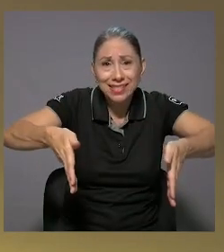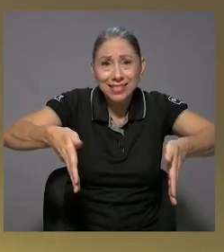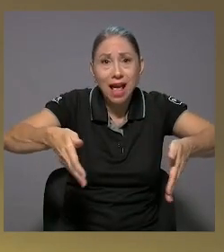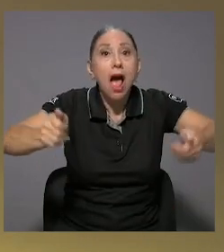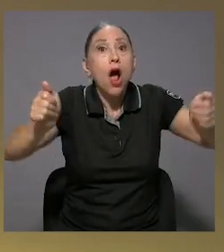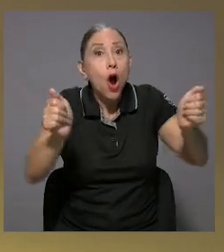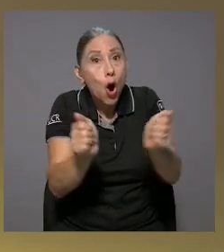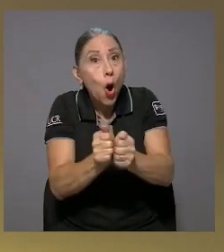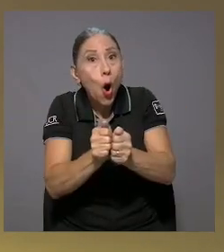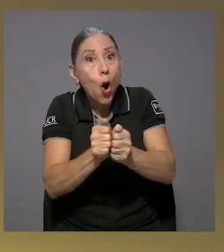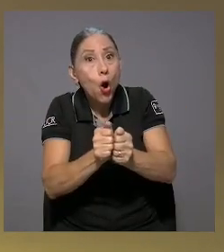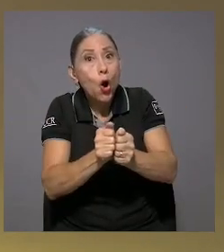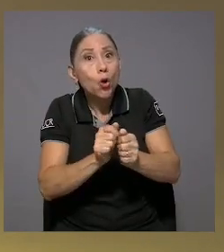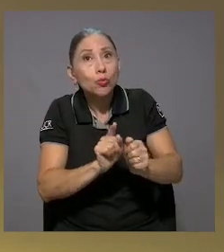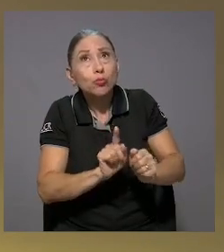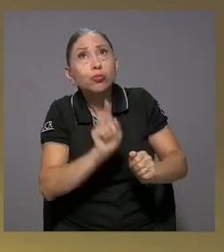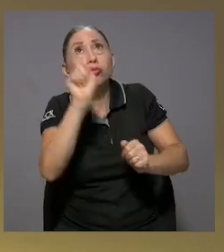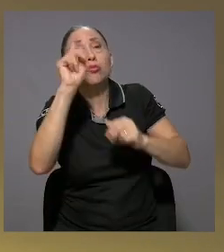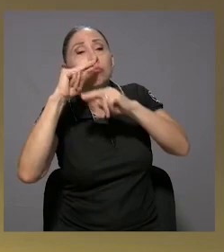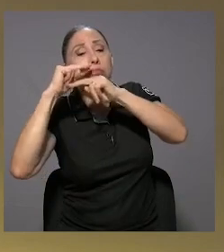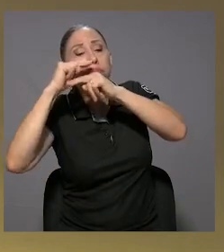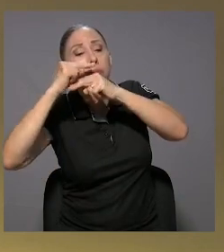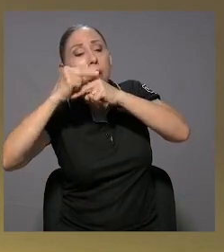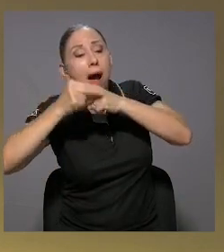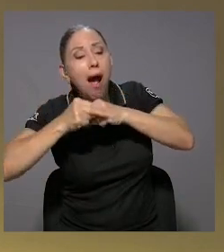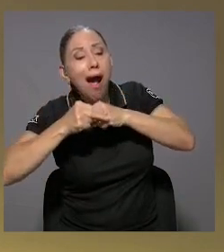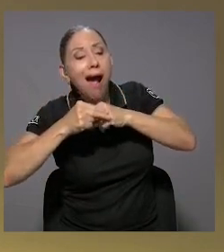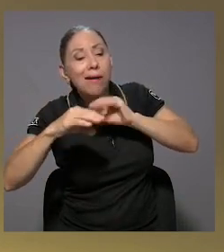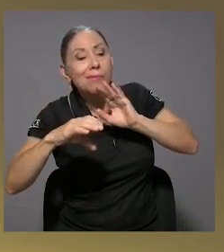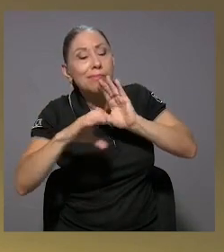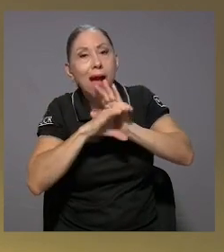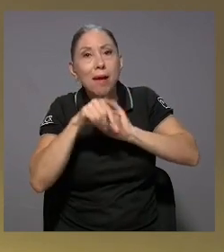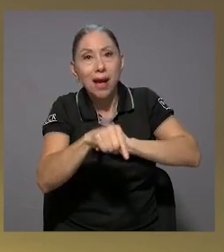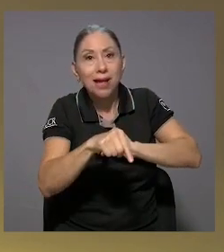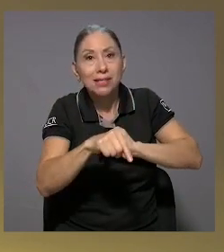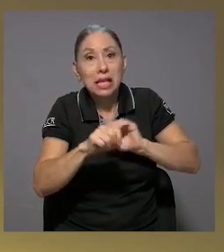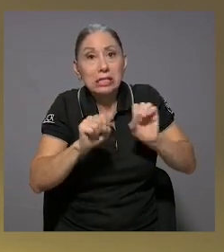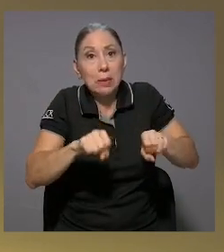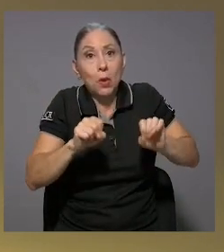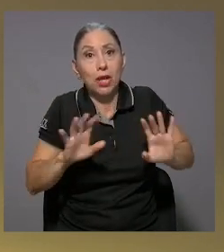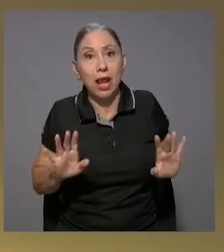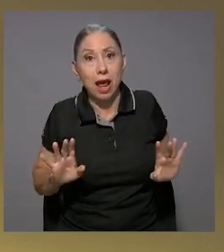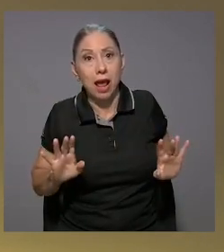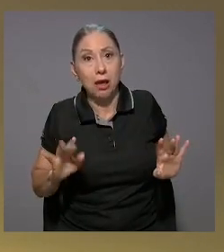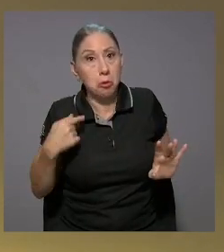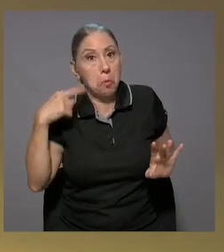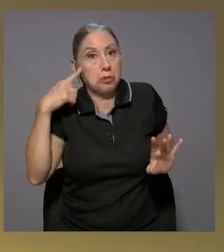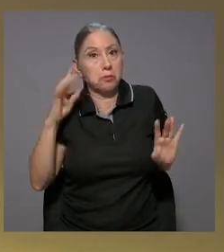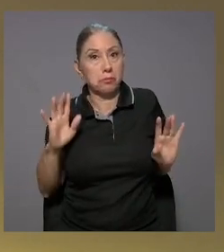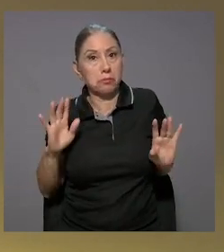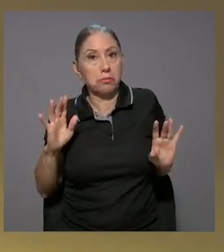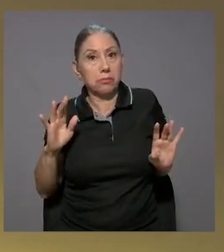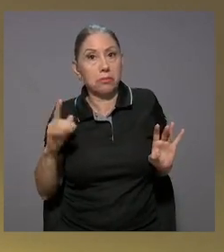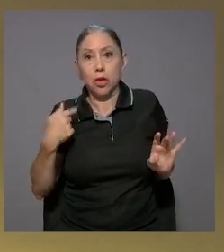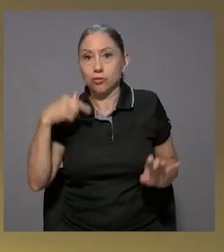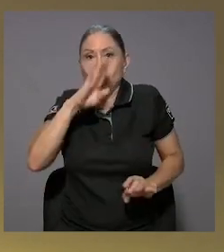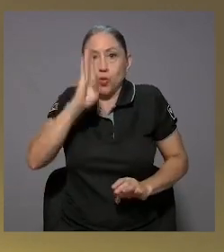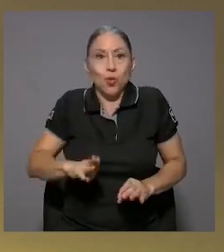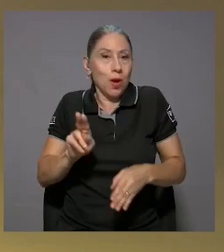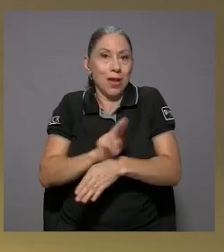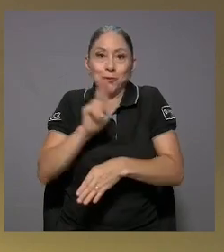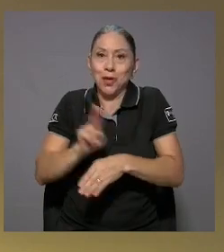con imágenes satelitales se podría, imagino yo, igual yo nunca he usado ni